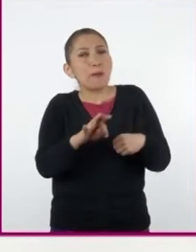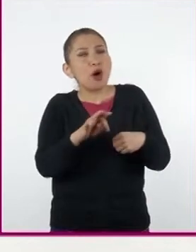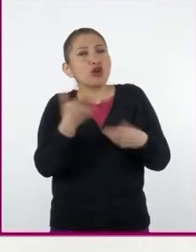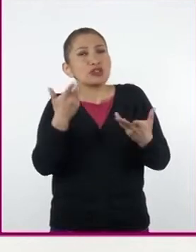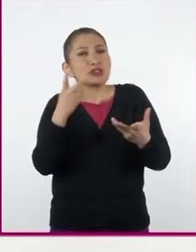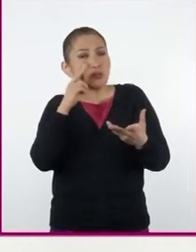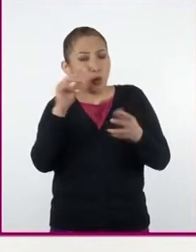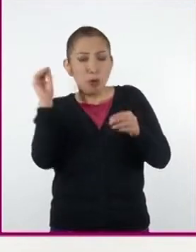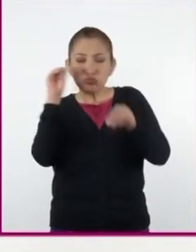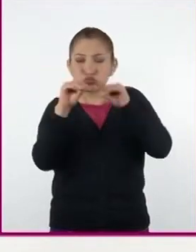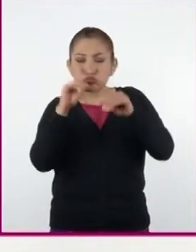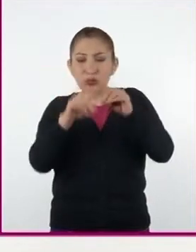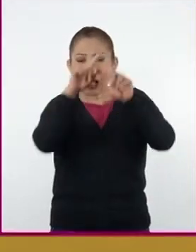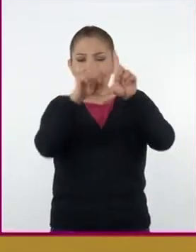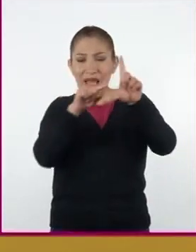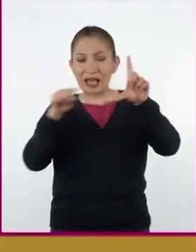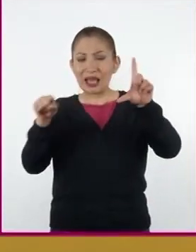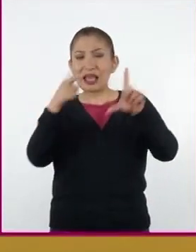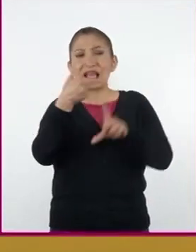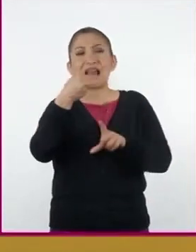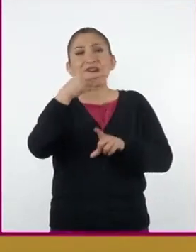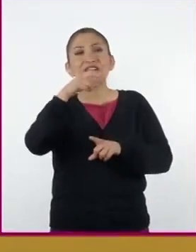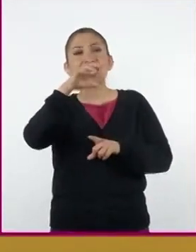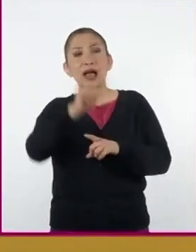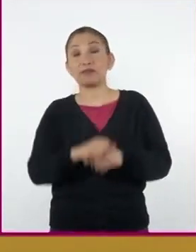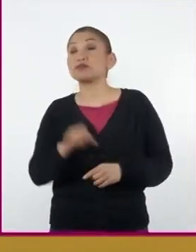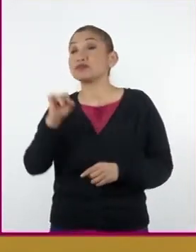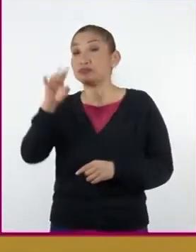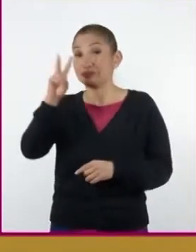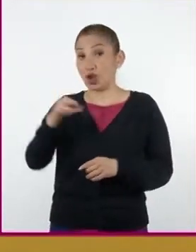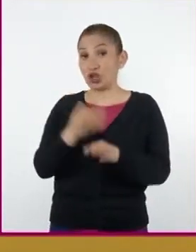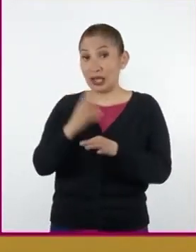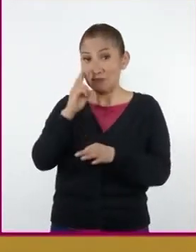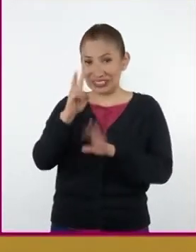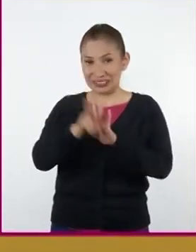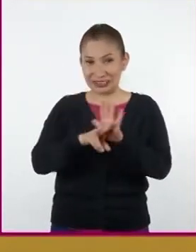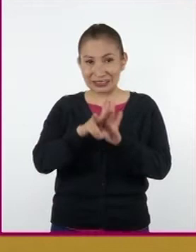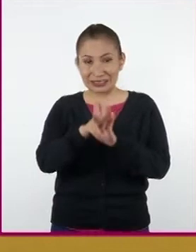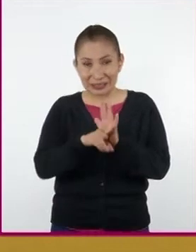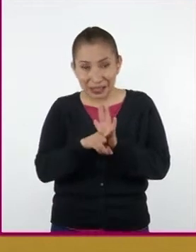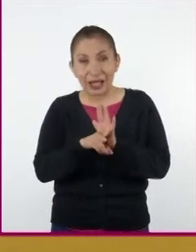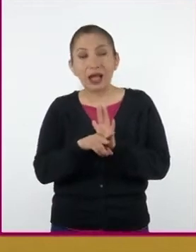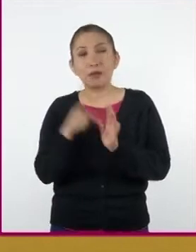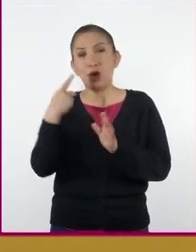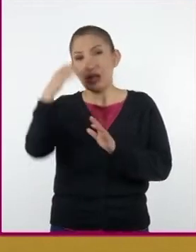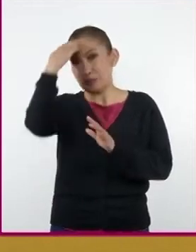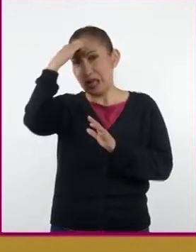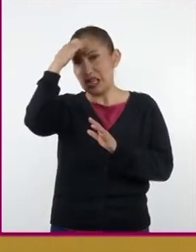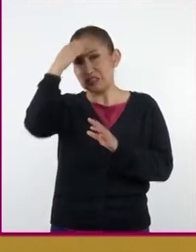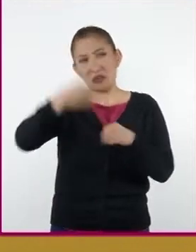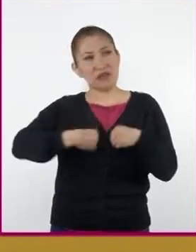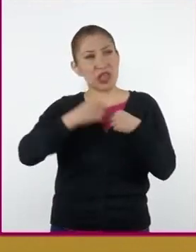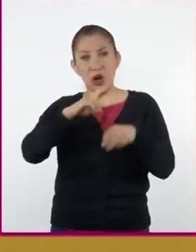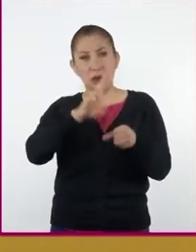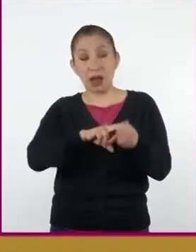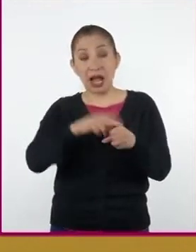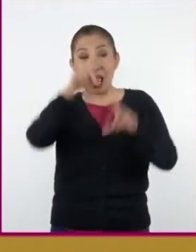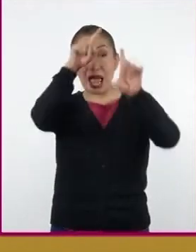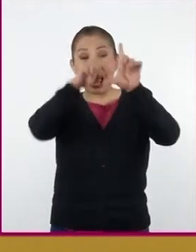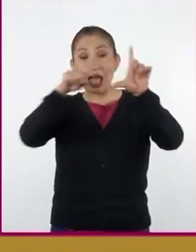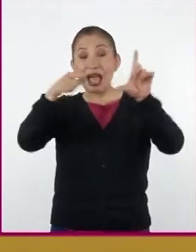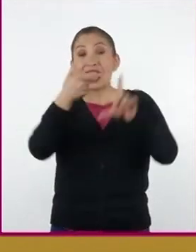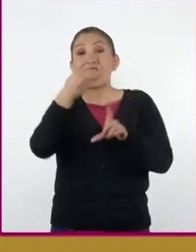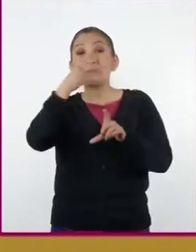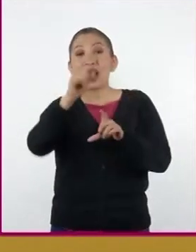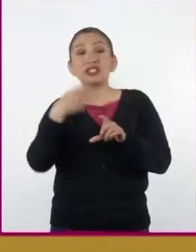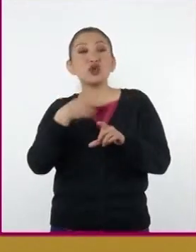en una gráfica, ¿verdad? Así es, como acaban de ver en el video, por la experiencia cotidiana, las gráficas son utilizadas